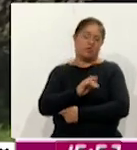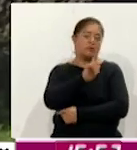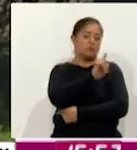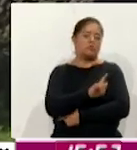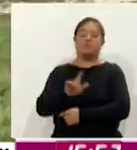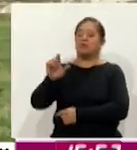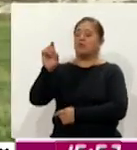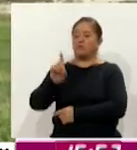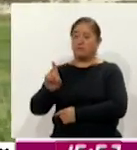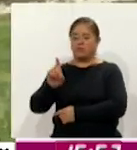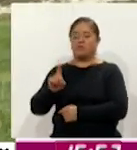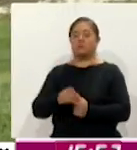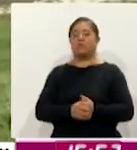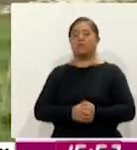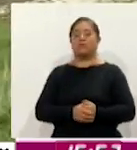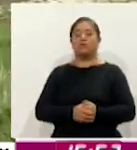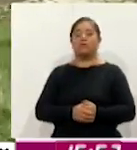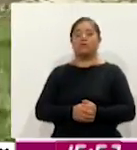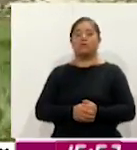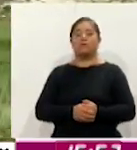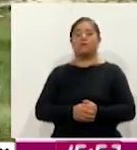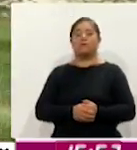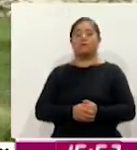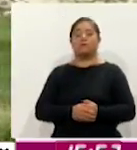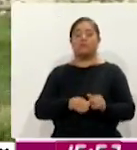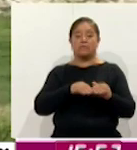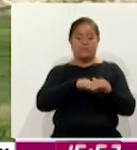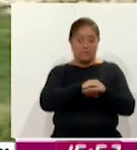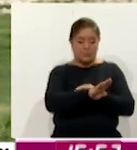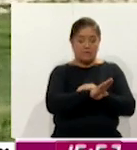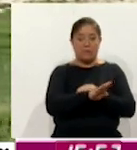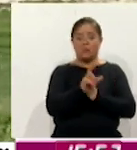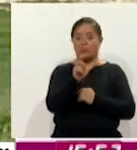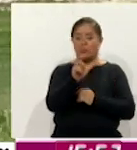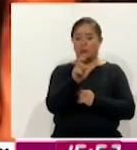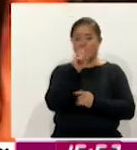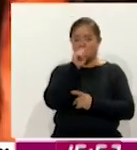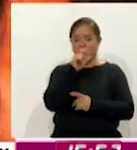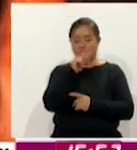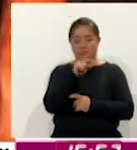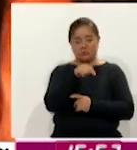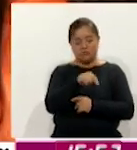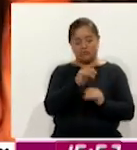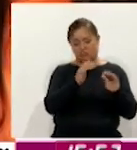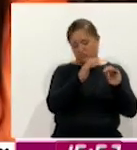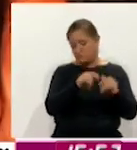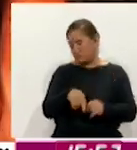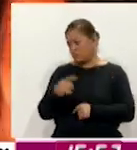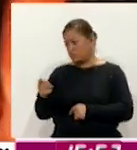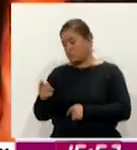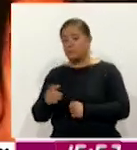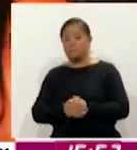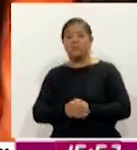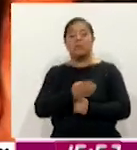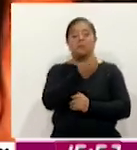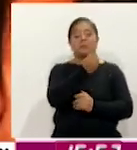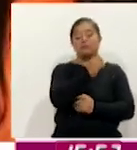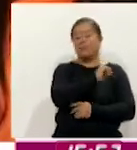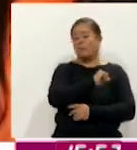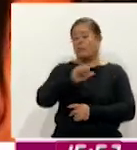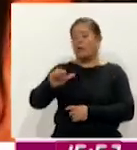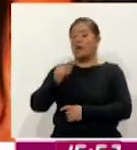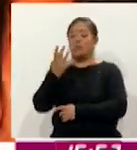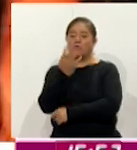domingo. La entrada es con el mismo boleto que se paga a la zona arqueológica. Está abierto de las 9 de la mañana a